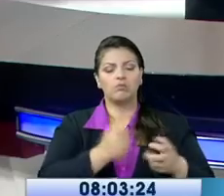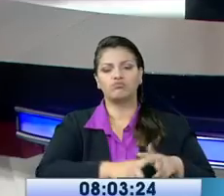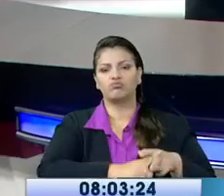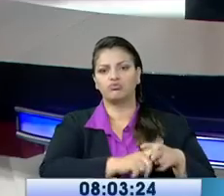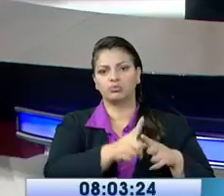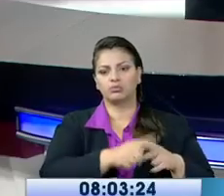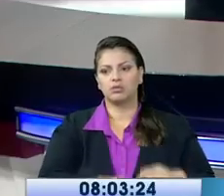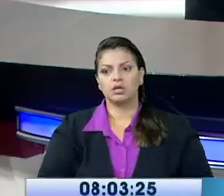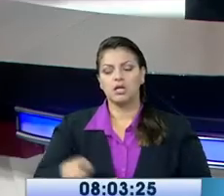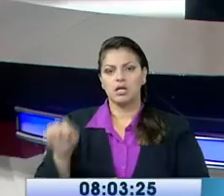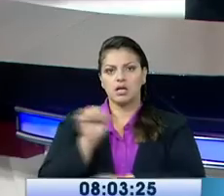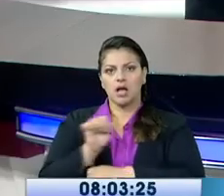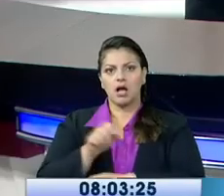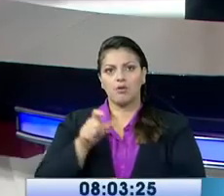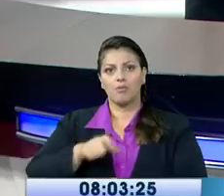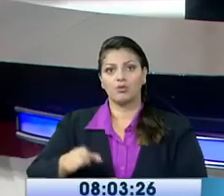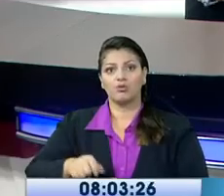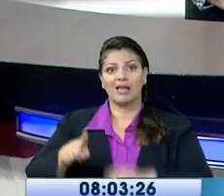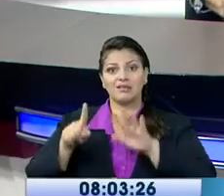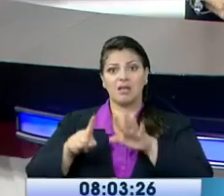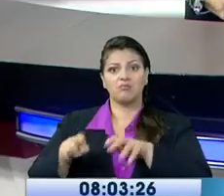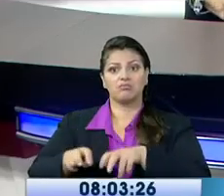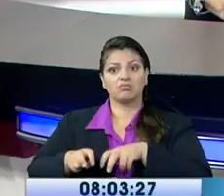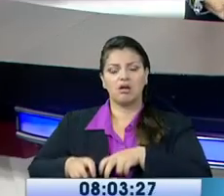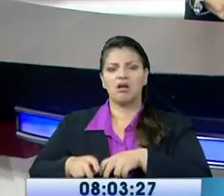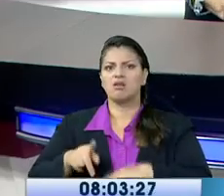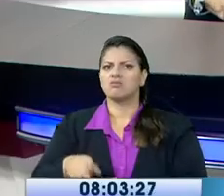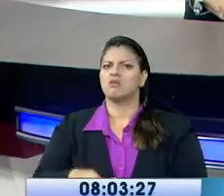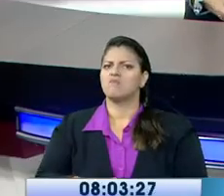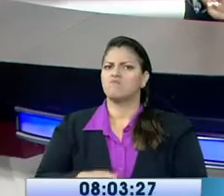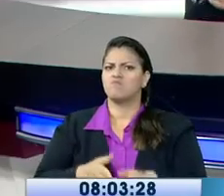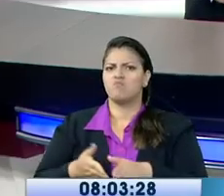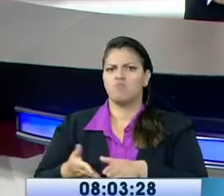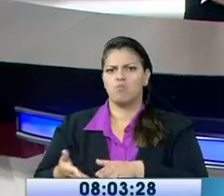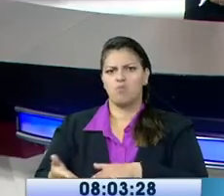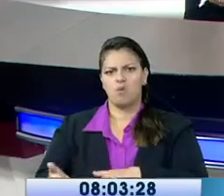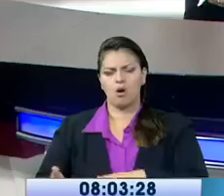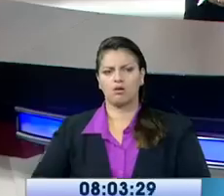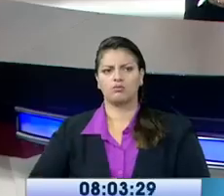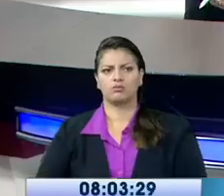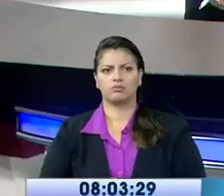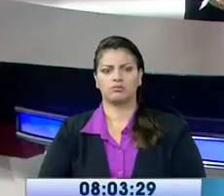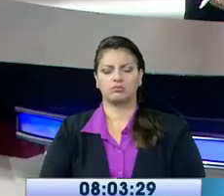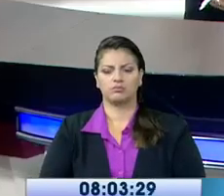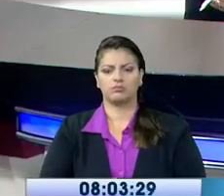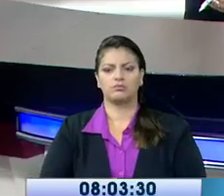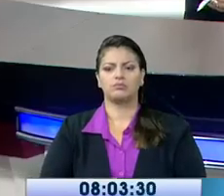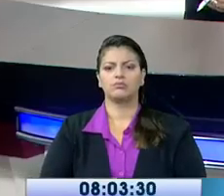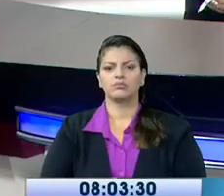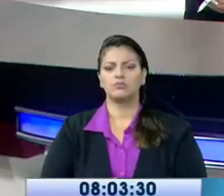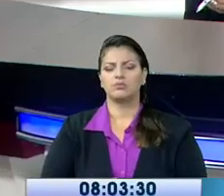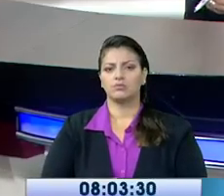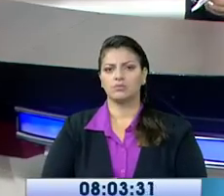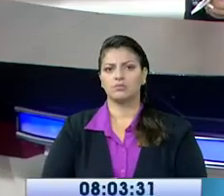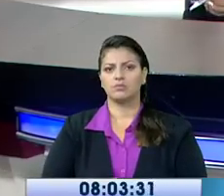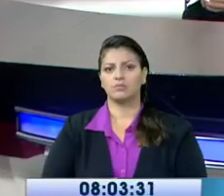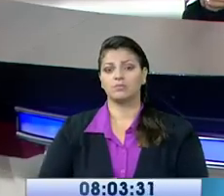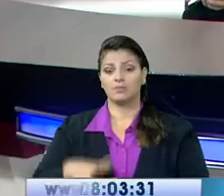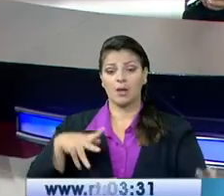auto fallecieron, 4 de ellos quedaron atrapados entre los hierros retorcidos.